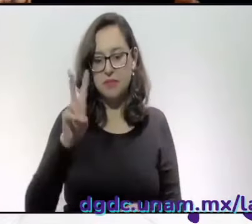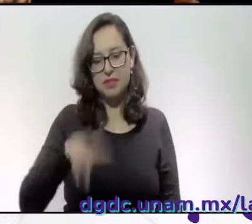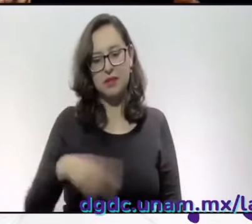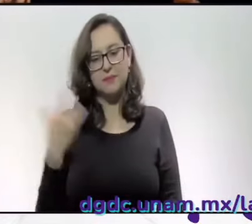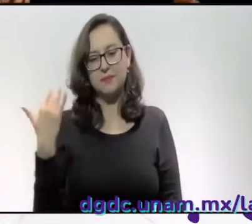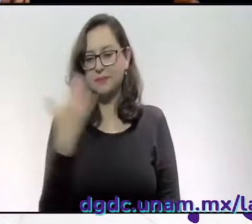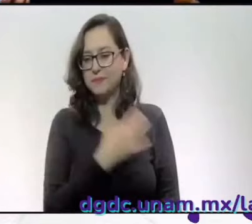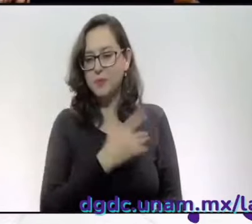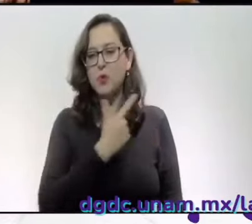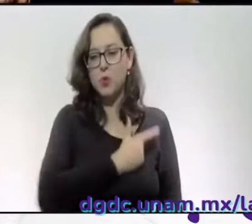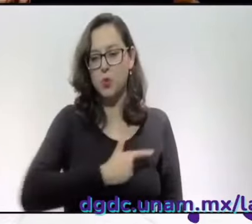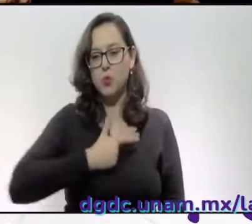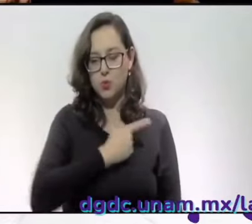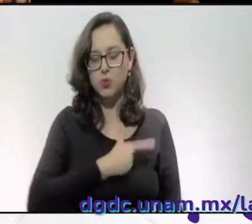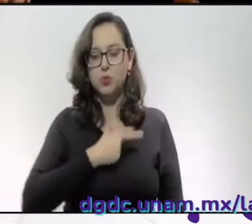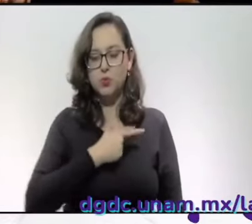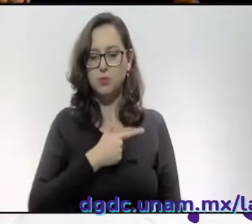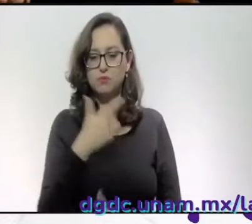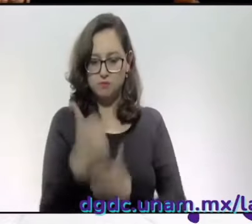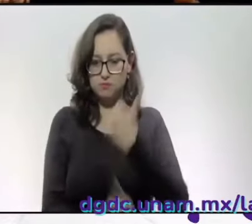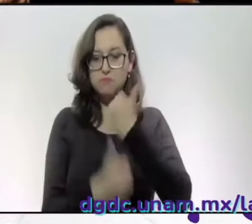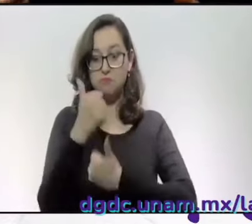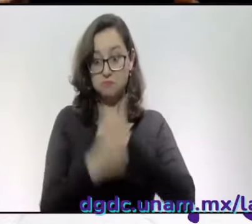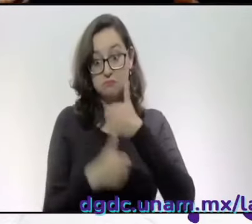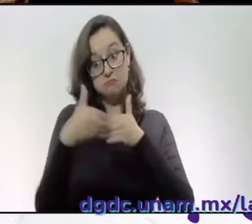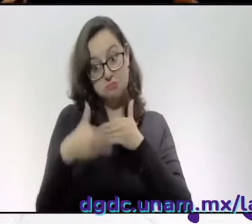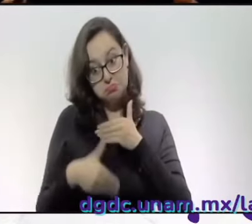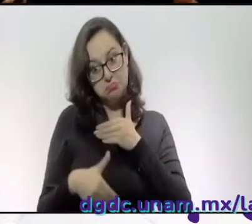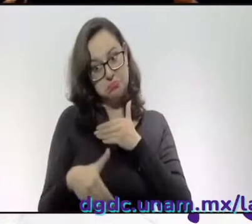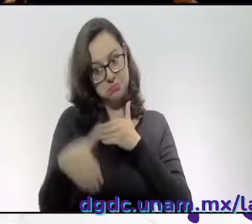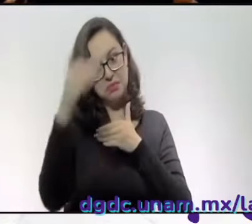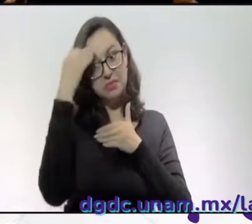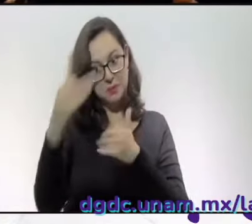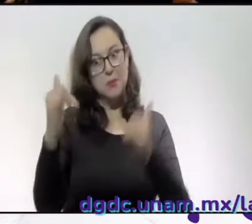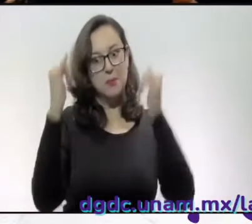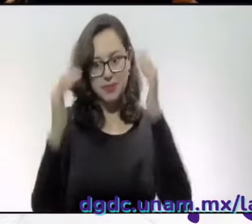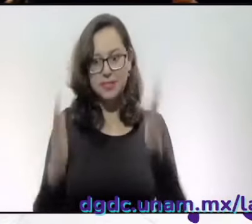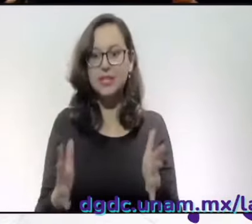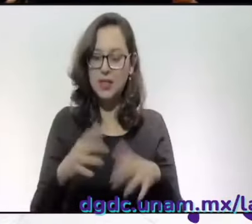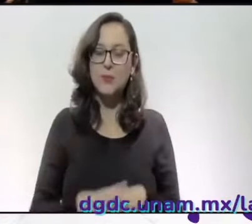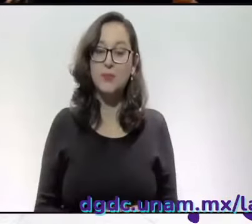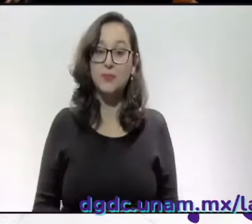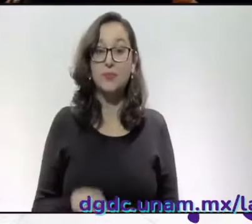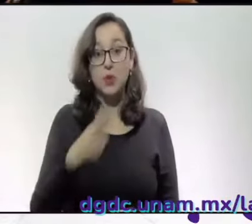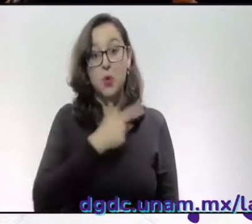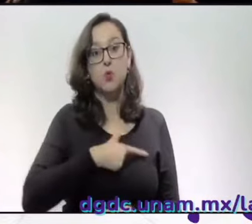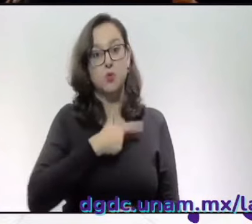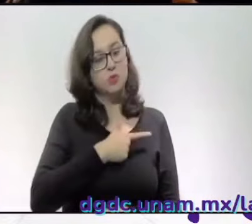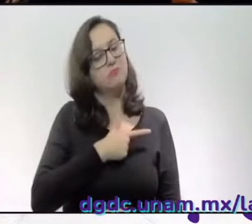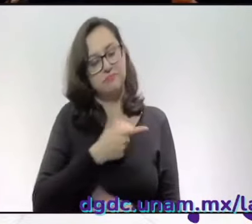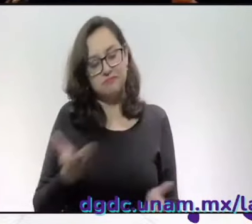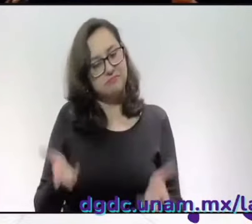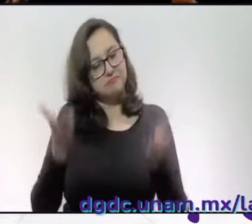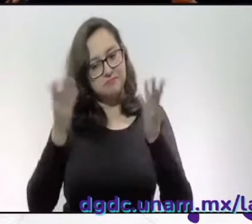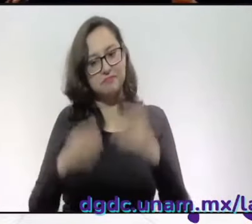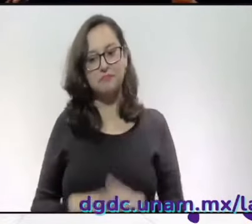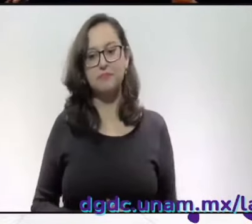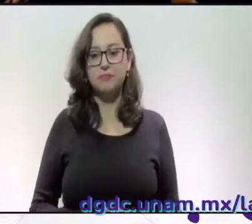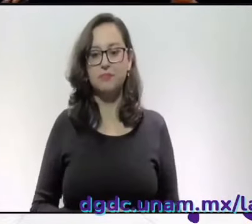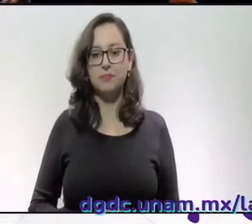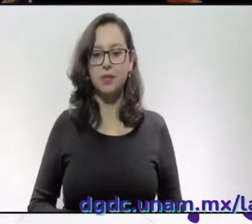Al final. Pero sí, es una carrera de largo alcance, ¿no? Pesada. Entonces sí, si te gusta, adelante, ¿no?